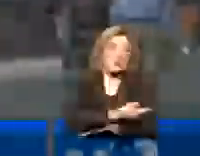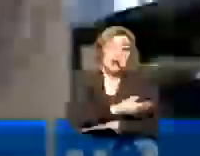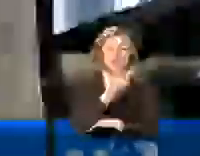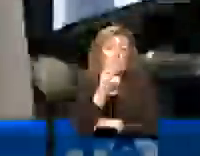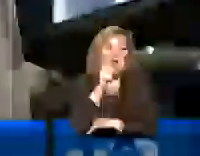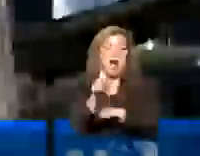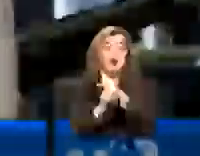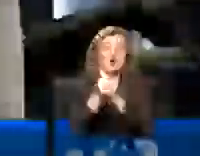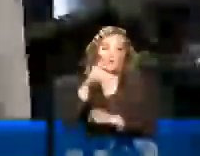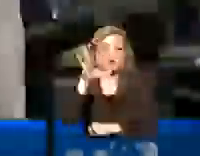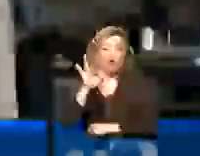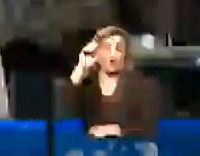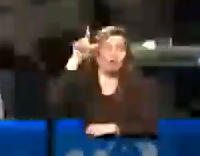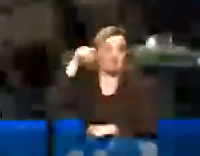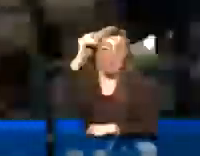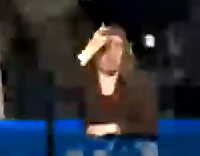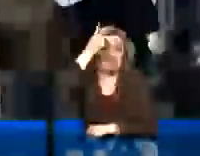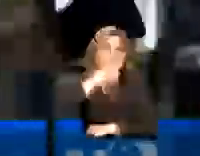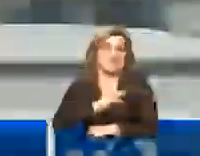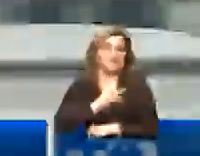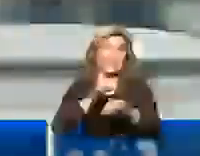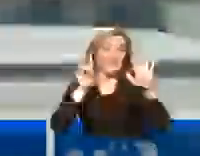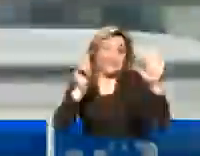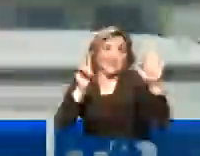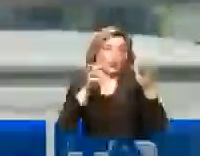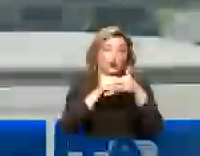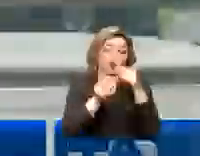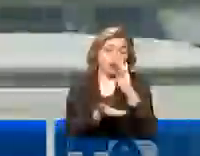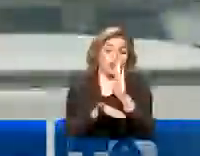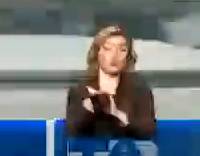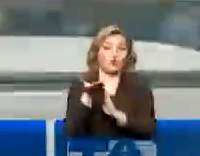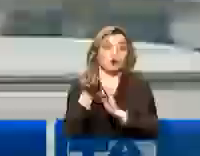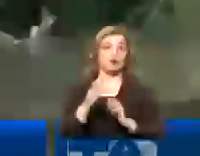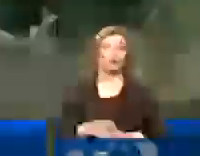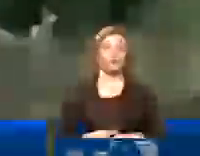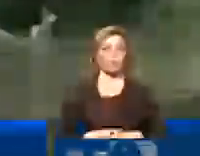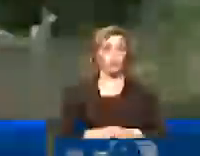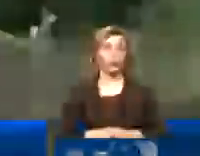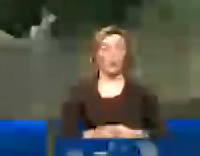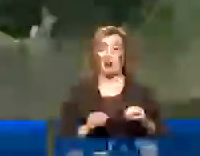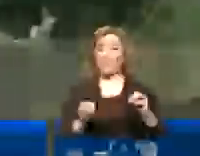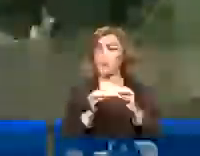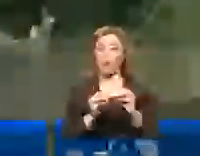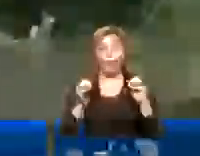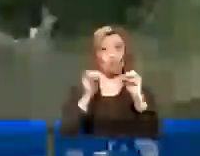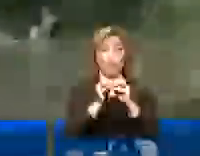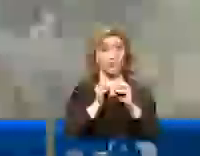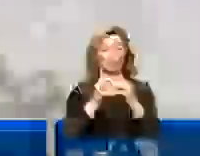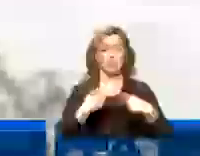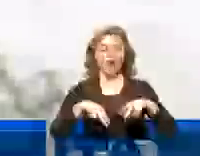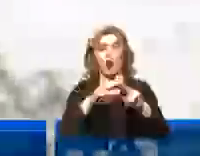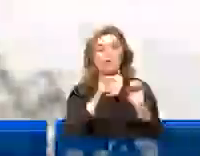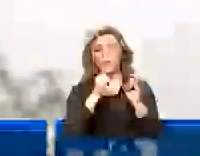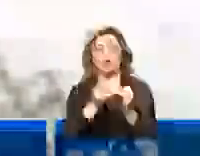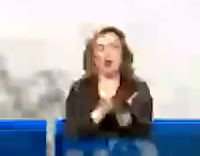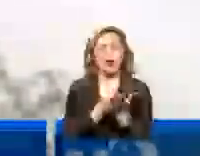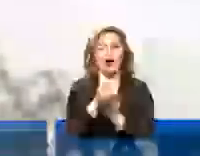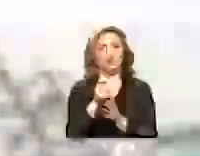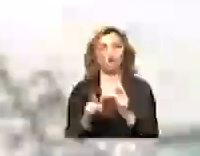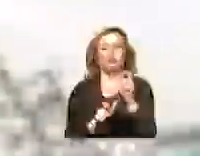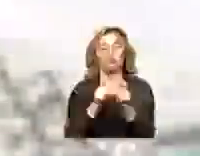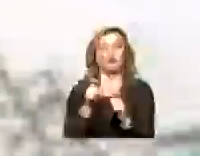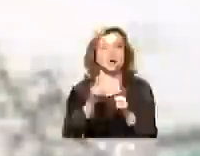de 2019 el gobierno fijó una alza de $6, tomando en cuenta a más del crecimiento del Producto Interno Bruto, una inflación